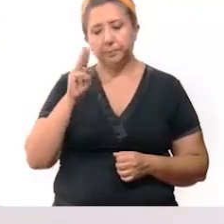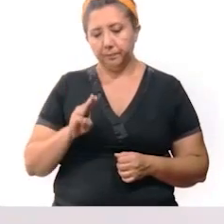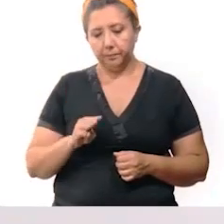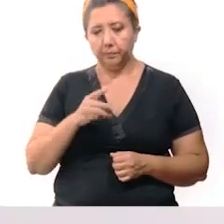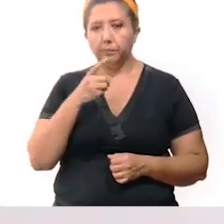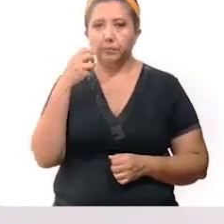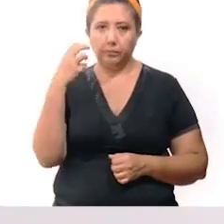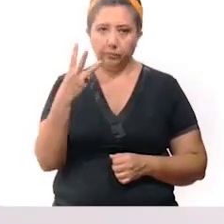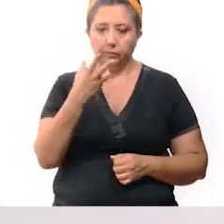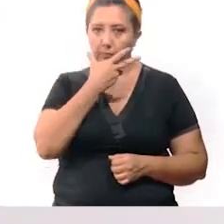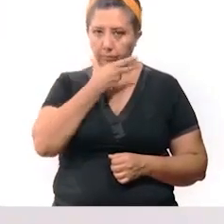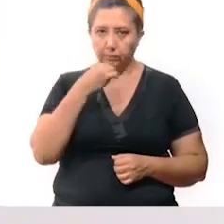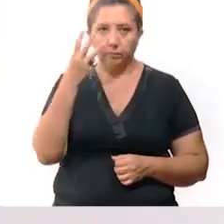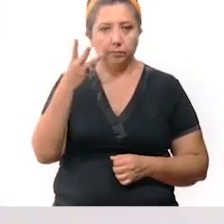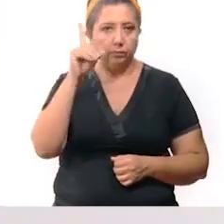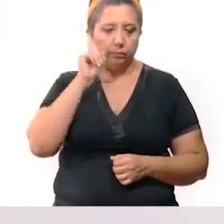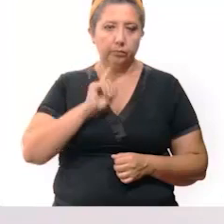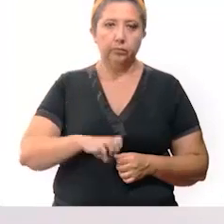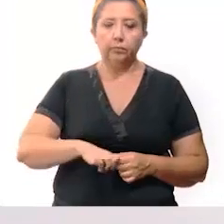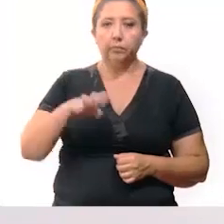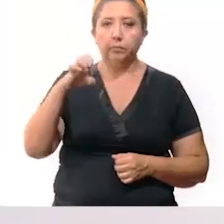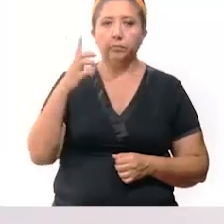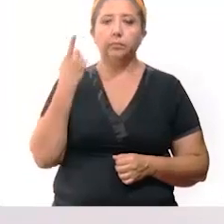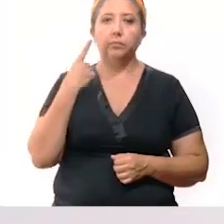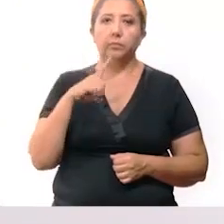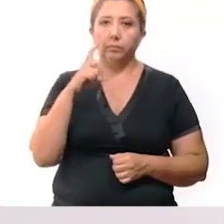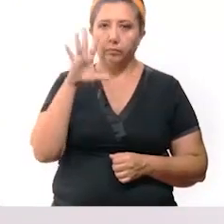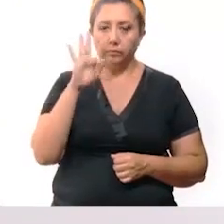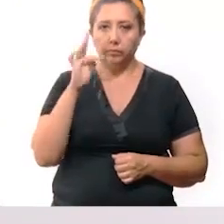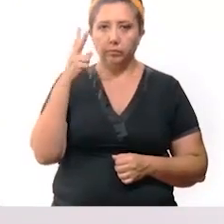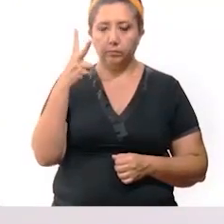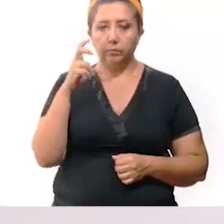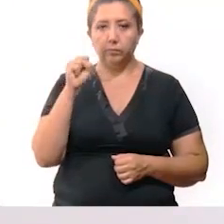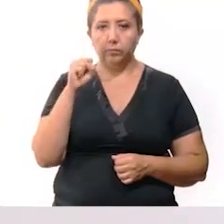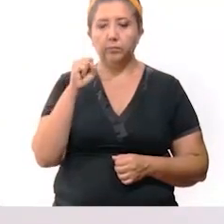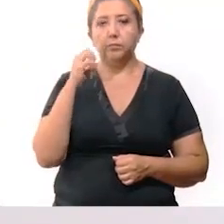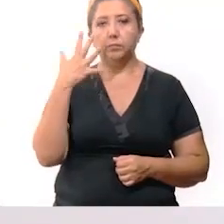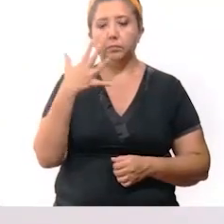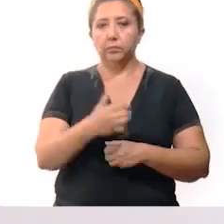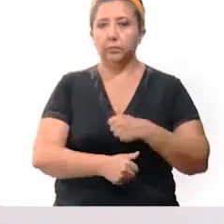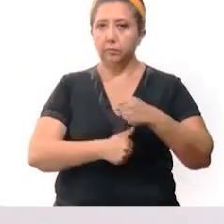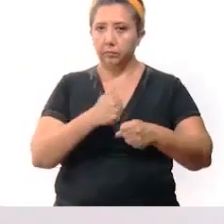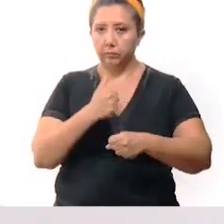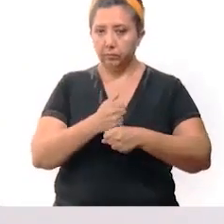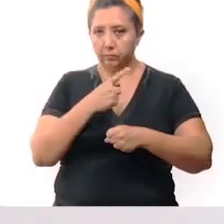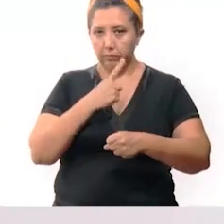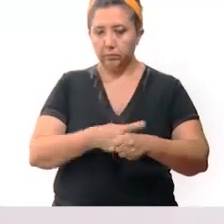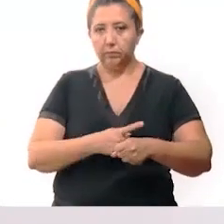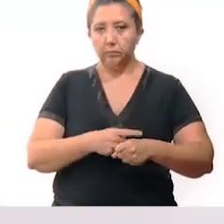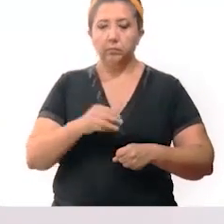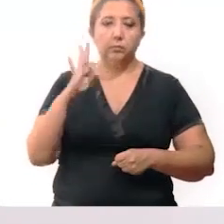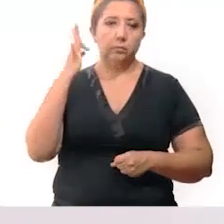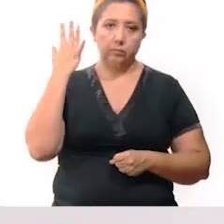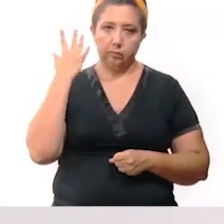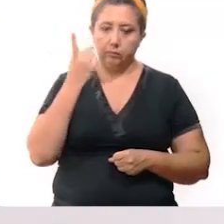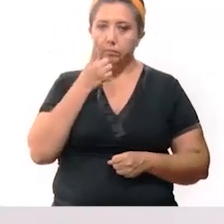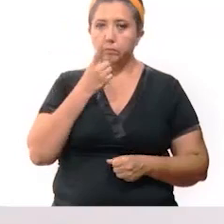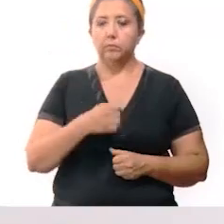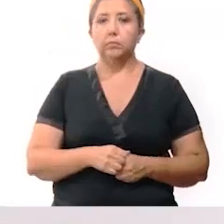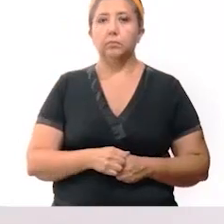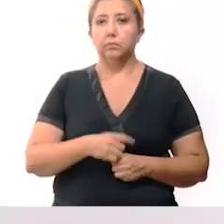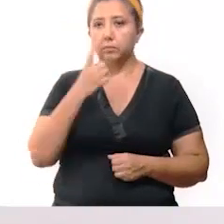fallecimientos. Son 3 hombres y 3 mujeres de un rango de edad de 42 a 65 años. Sus principales enfermedades